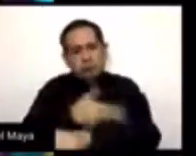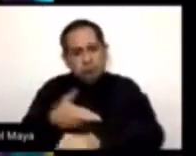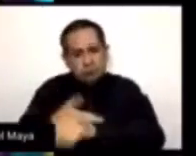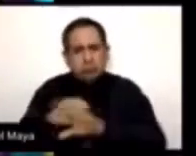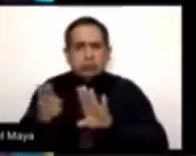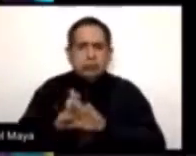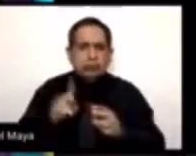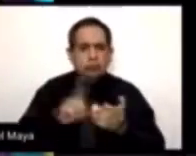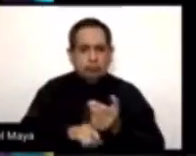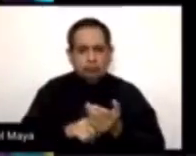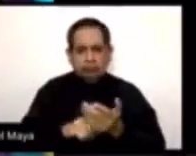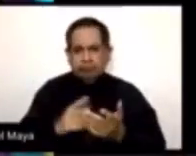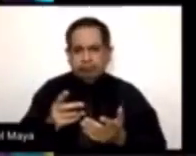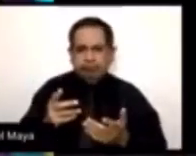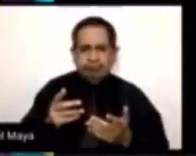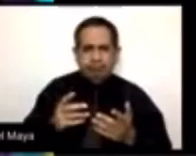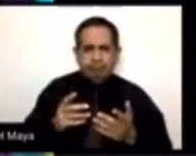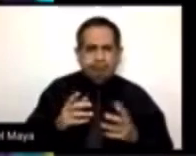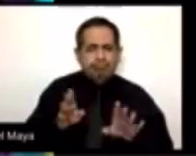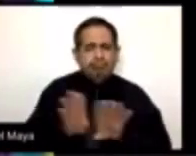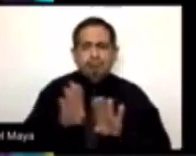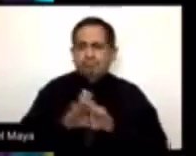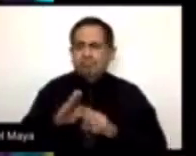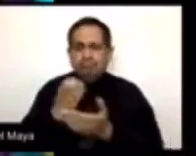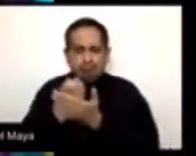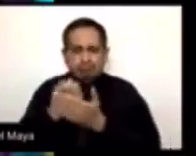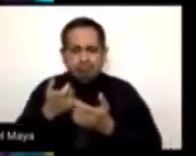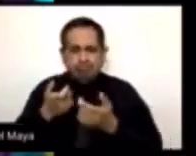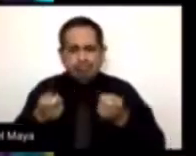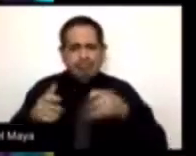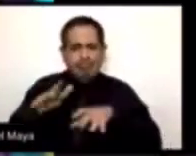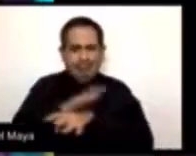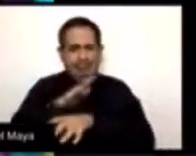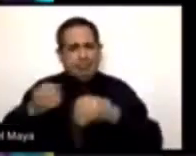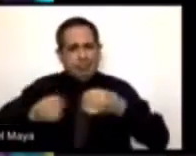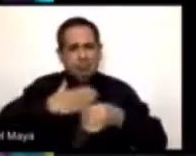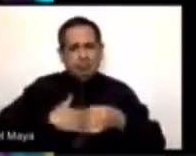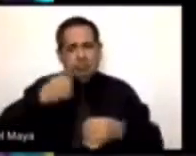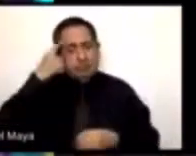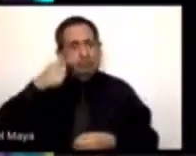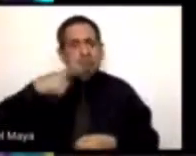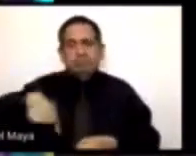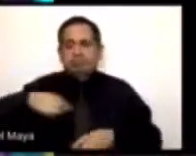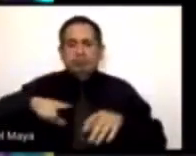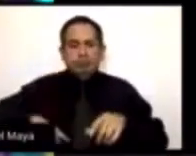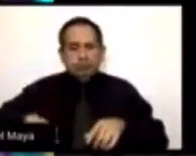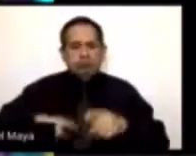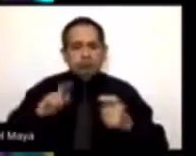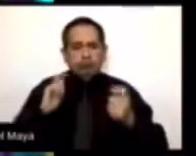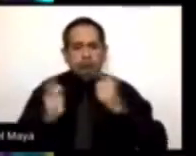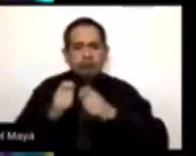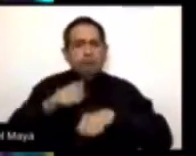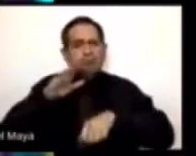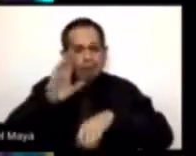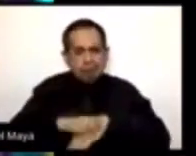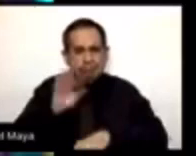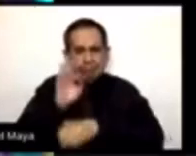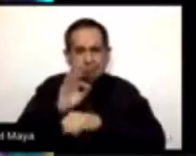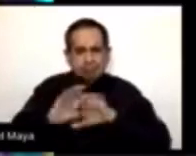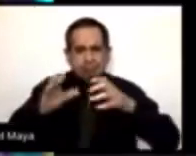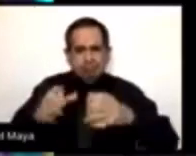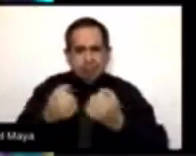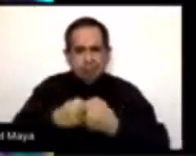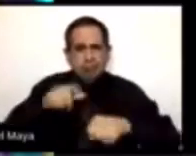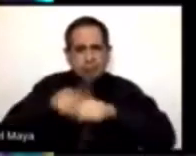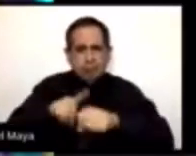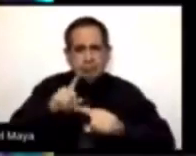ha acelerado un cambio en el modelo económico y de justicia social para que los gobiernos amplíen la protección social de todos los